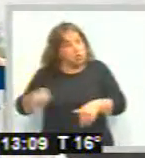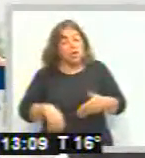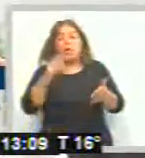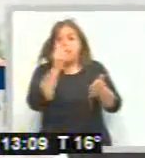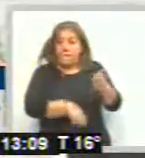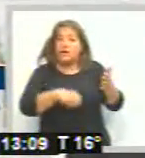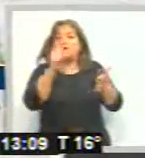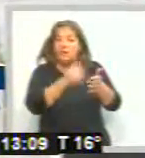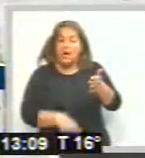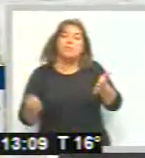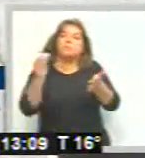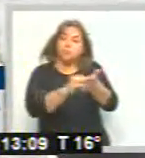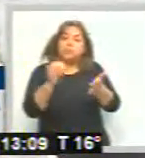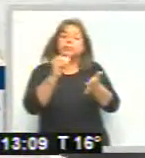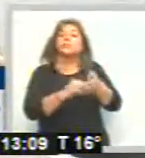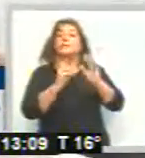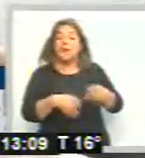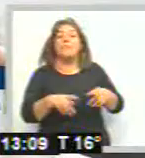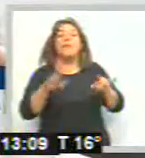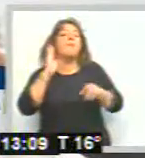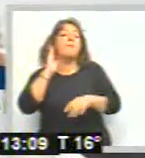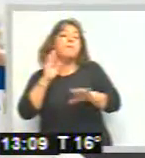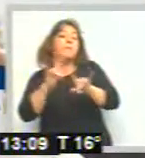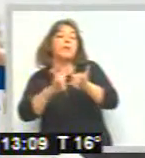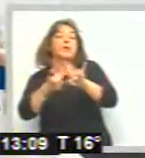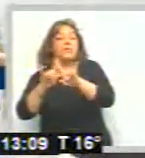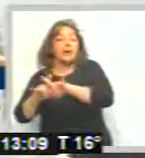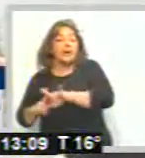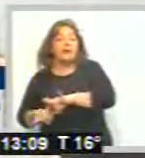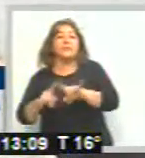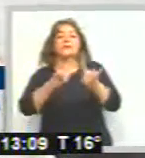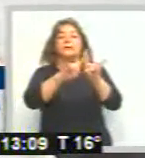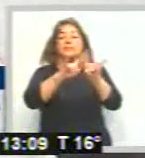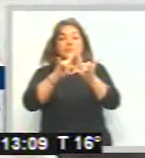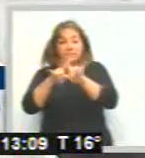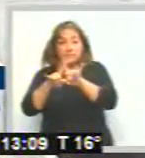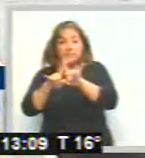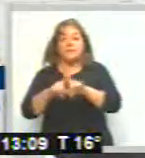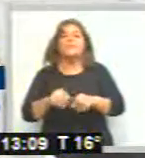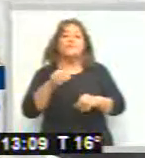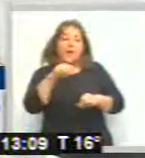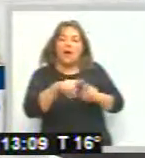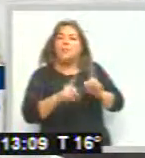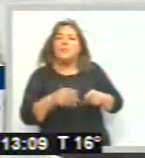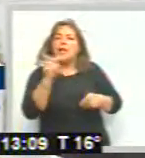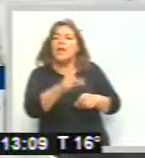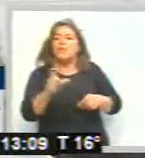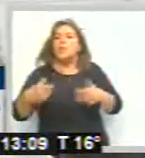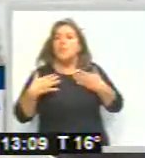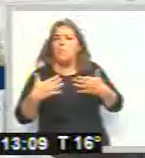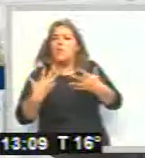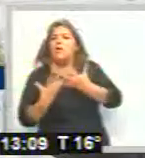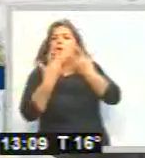firmas, seguimos juntando firmas a través de internet en la página que se llama change.org. Ahí toda la gente que quiera apoyar